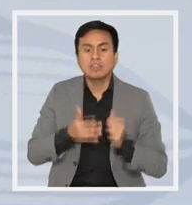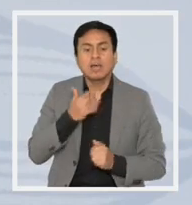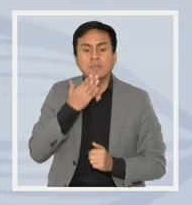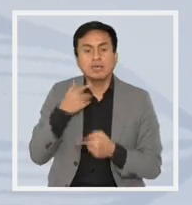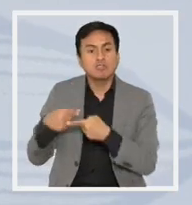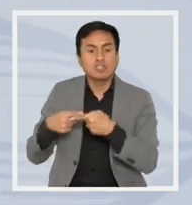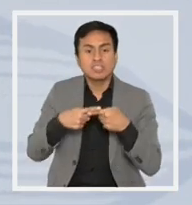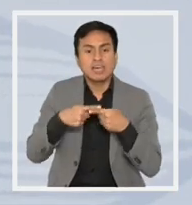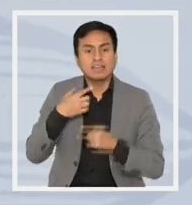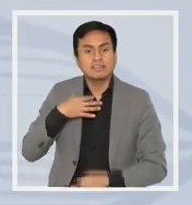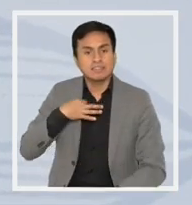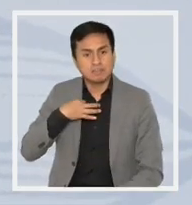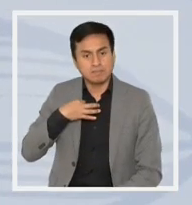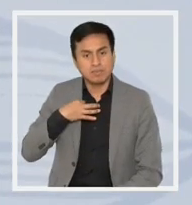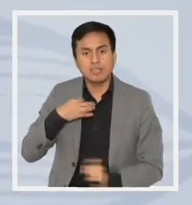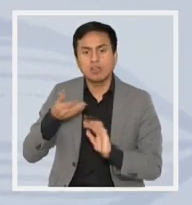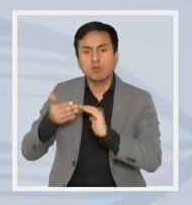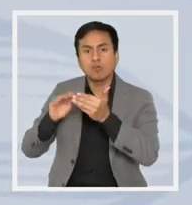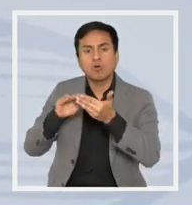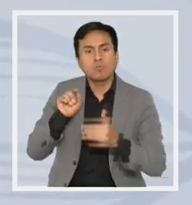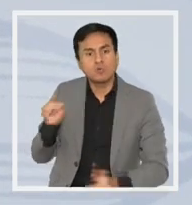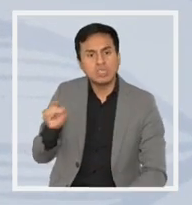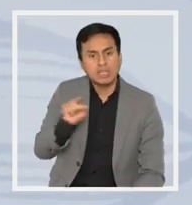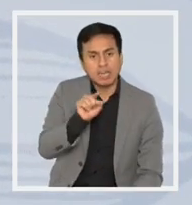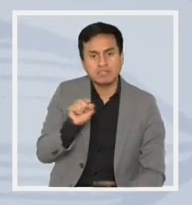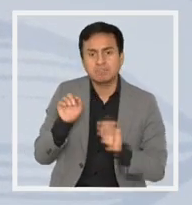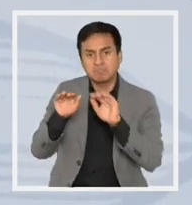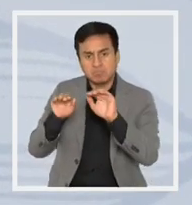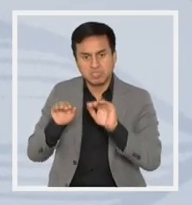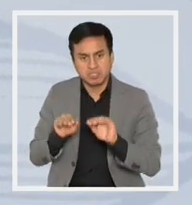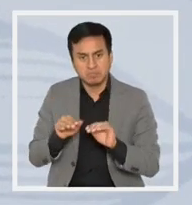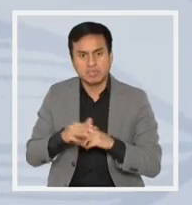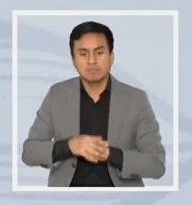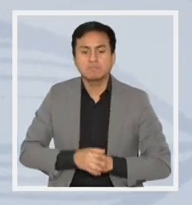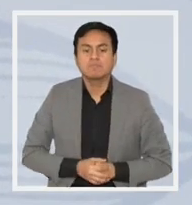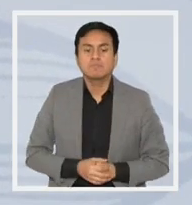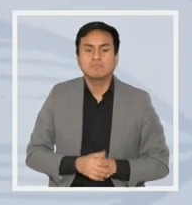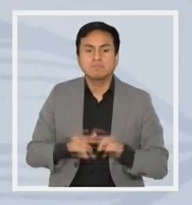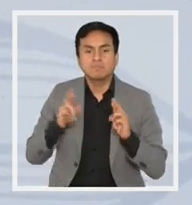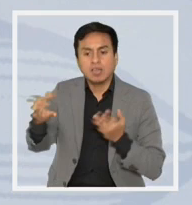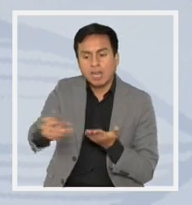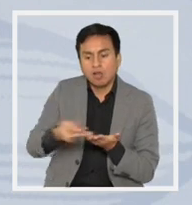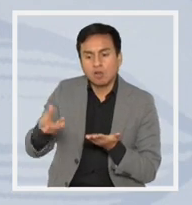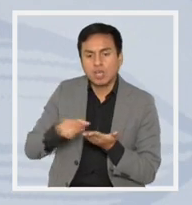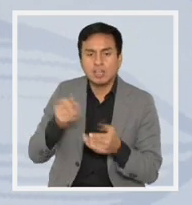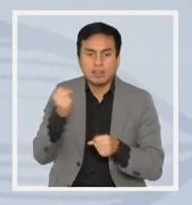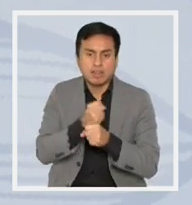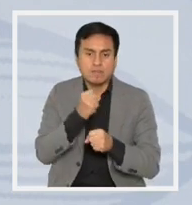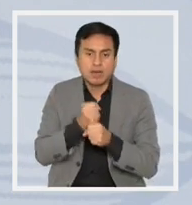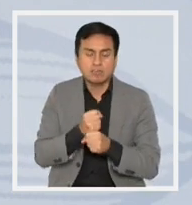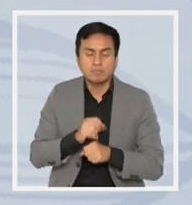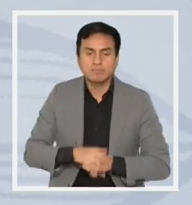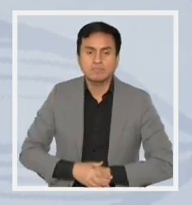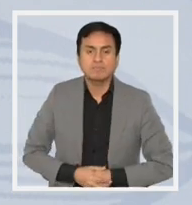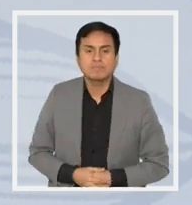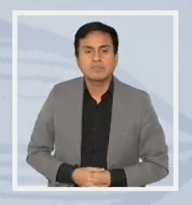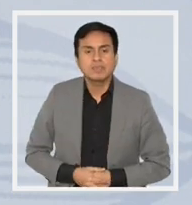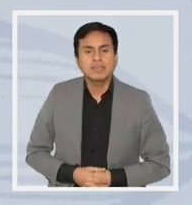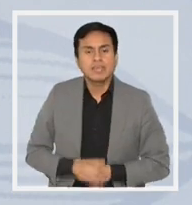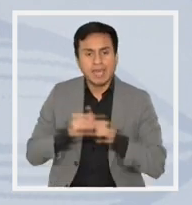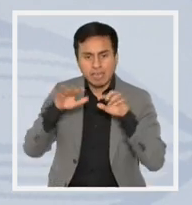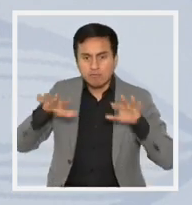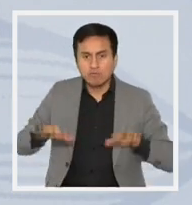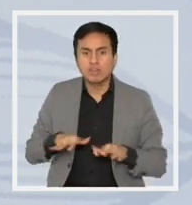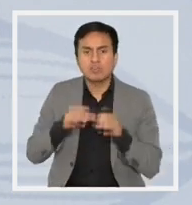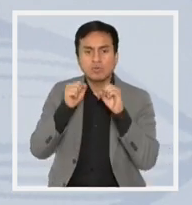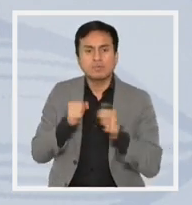también la sociedad civil, de las mismas comunidades, que espero sean recogidas en este trabajo. Y es que en estos